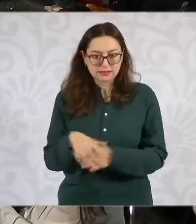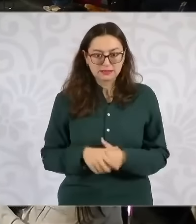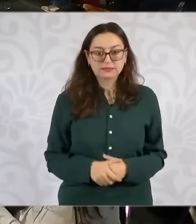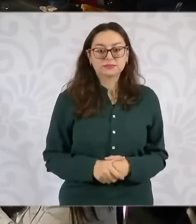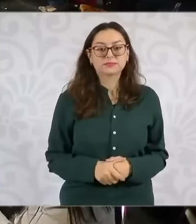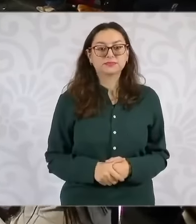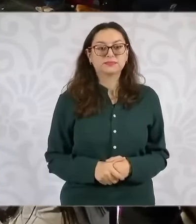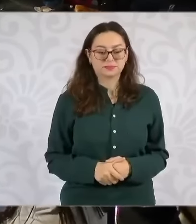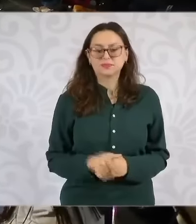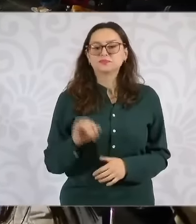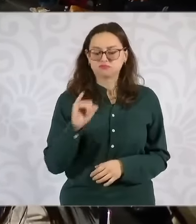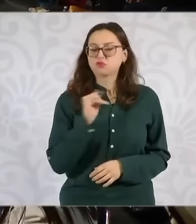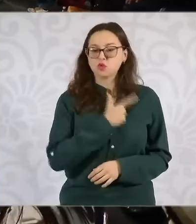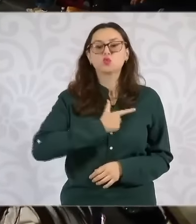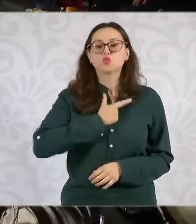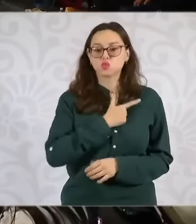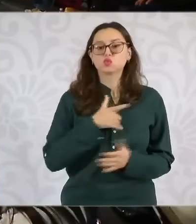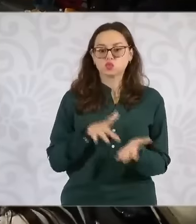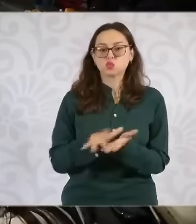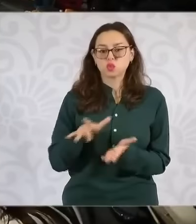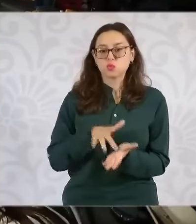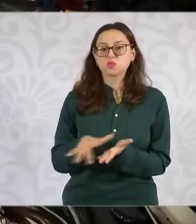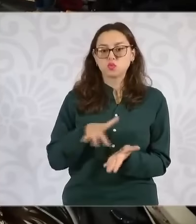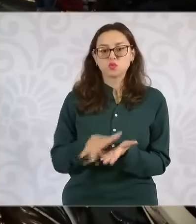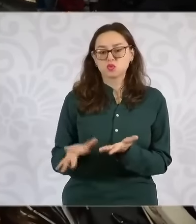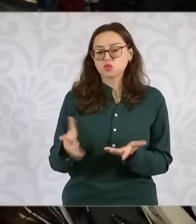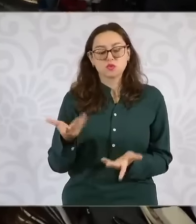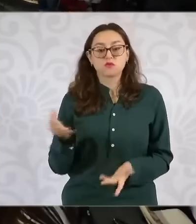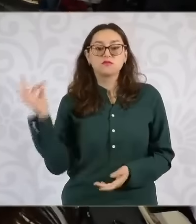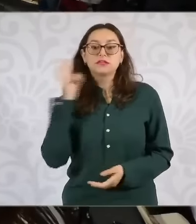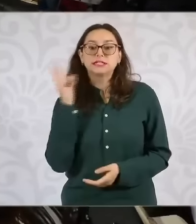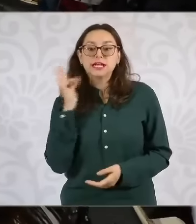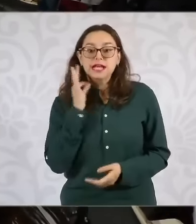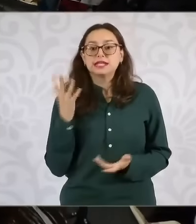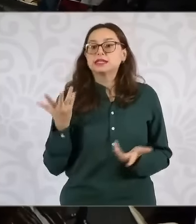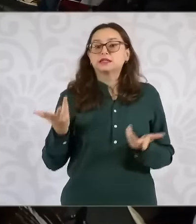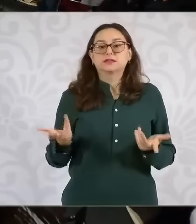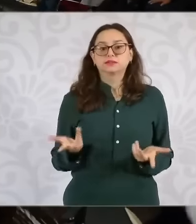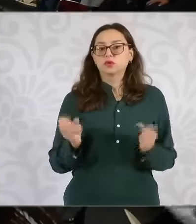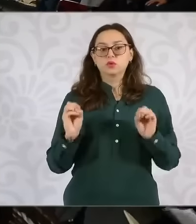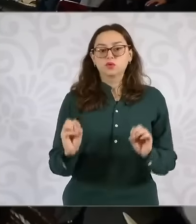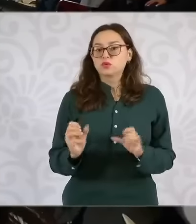la apoyamos con la Fiscalía o con